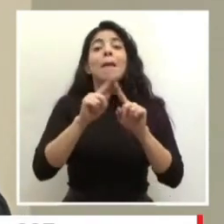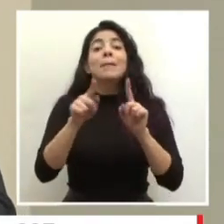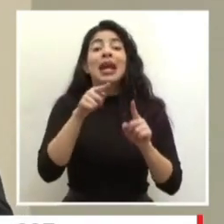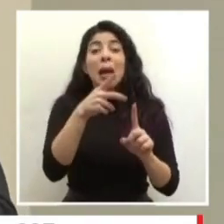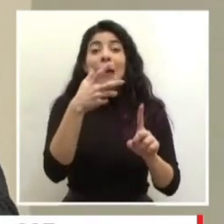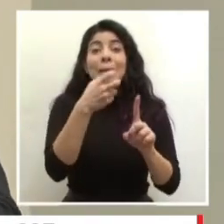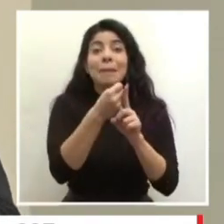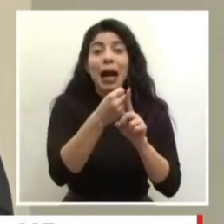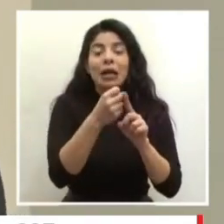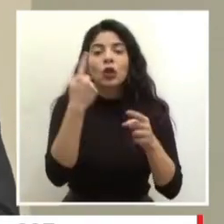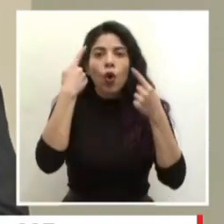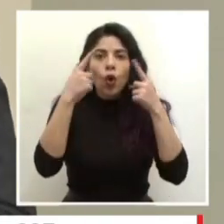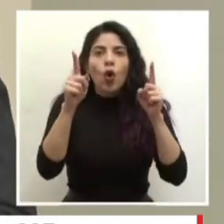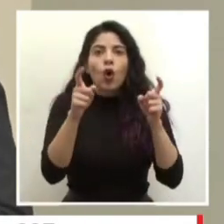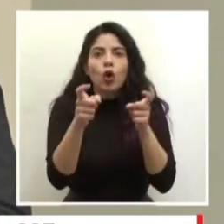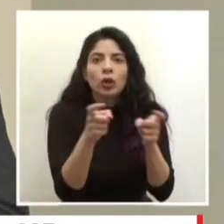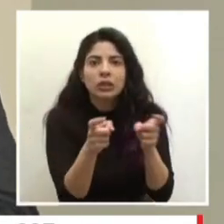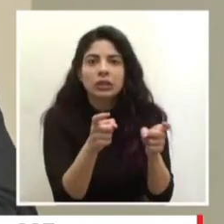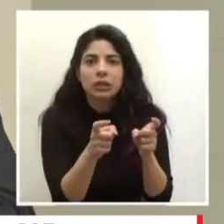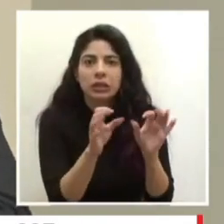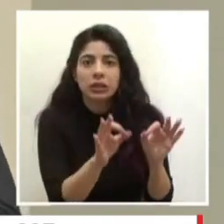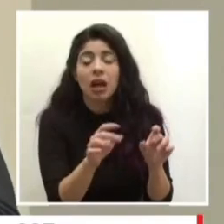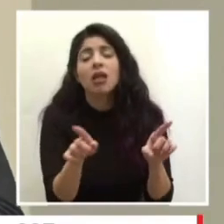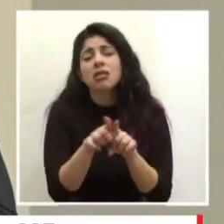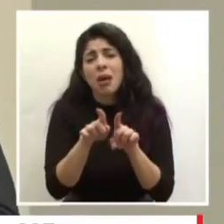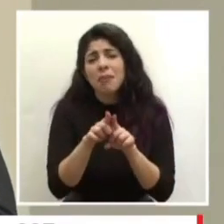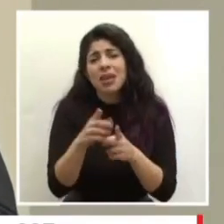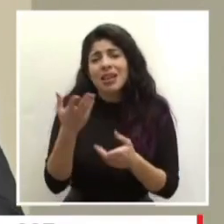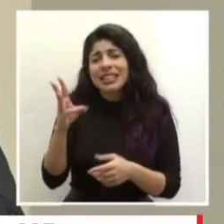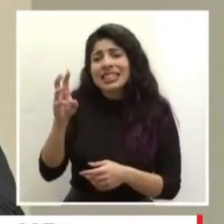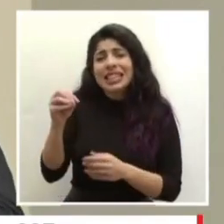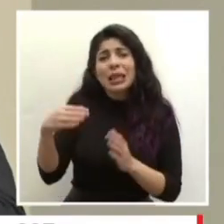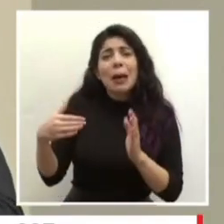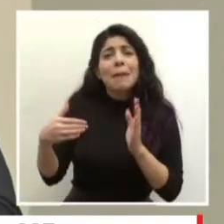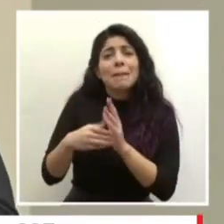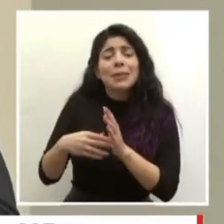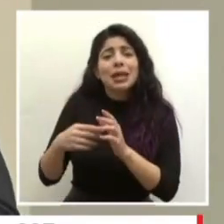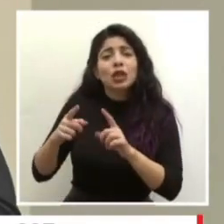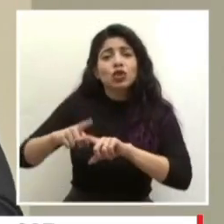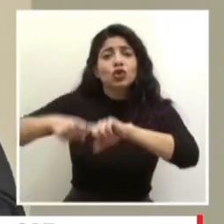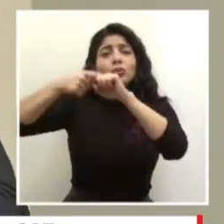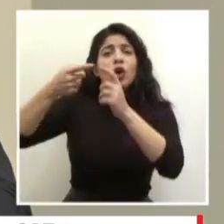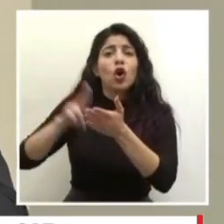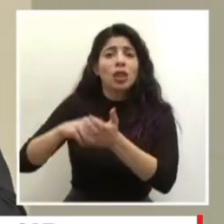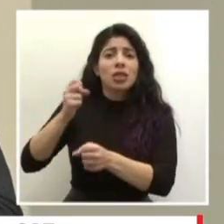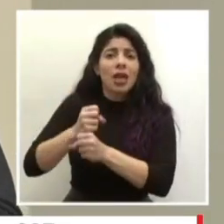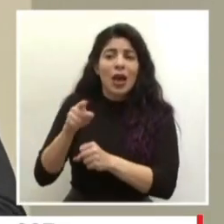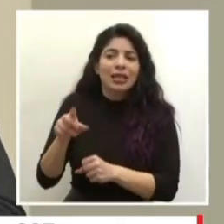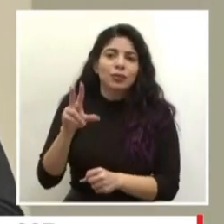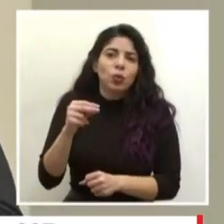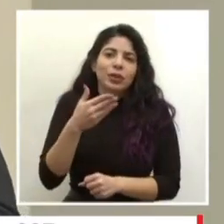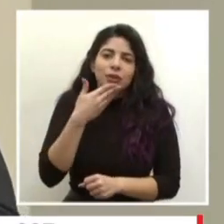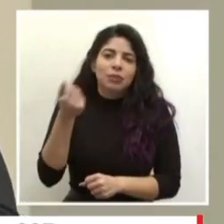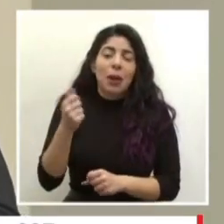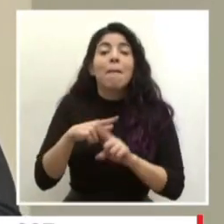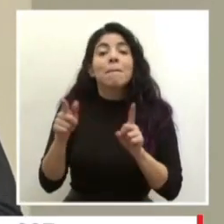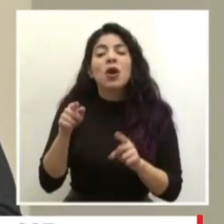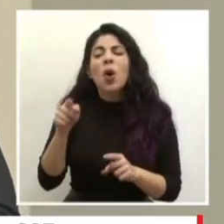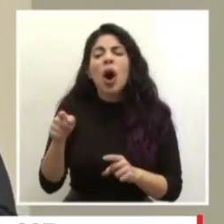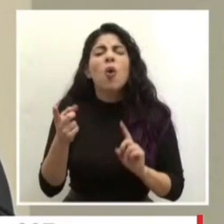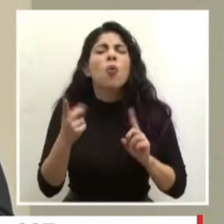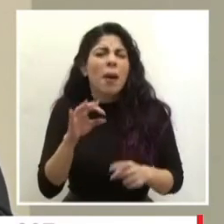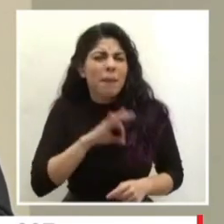golpe. Tampoco es la situación óptima los 60 mil suspensiones de contrato laboral. Pero, ¿ahí qué se